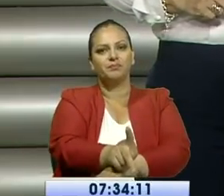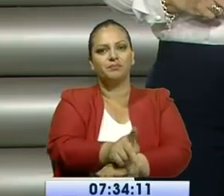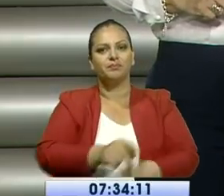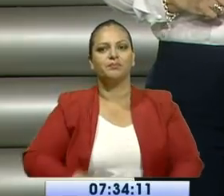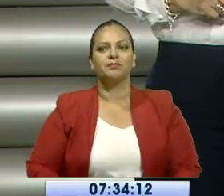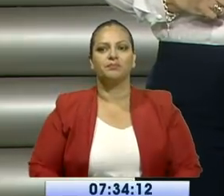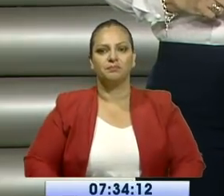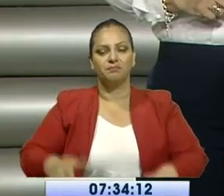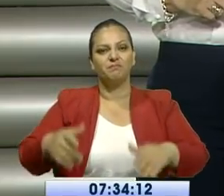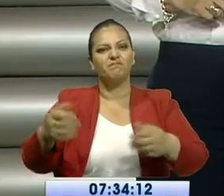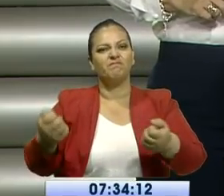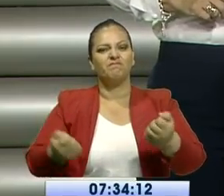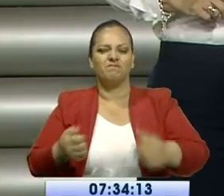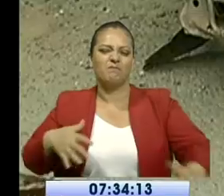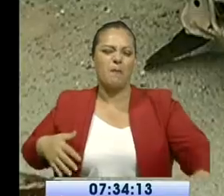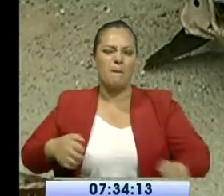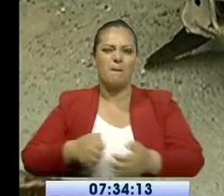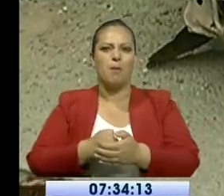detalles.